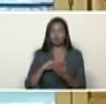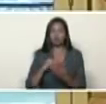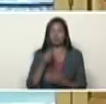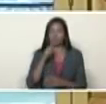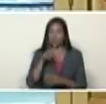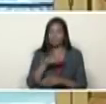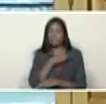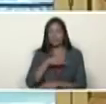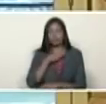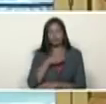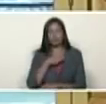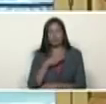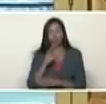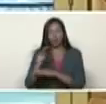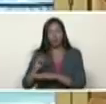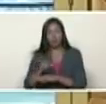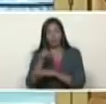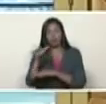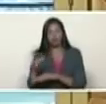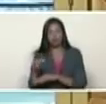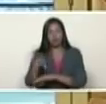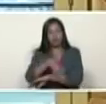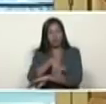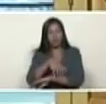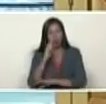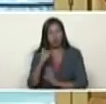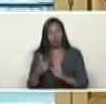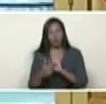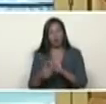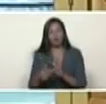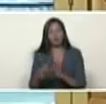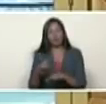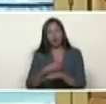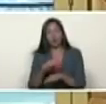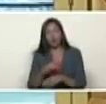Hipólita que nos muestra nuestro gobernador.